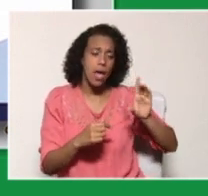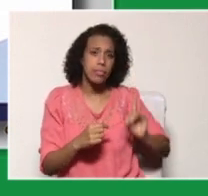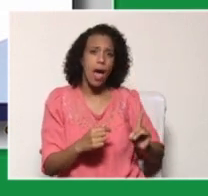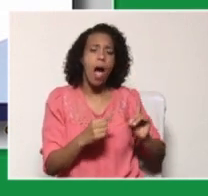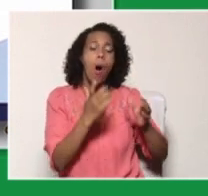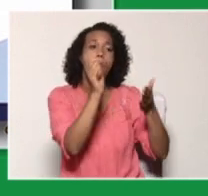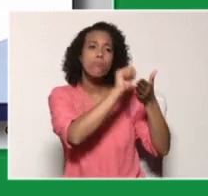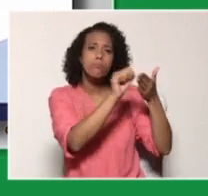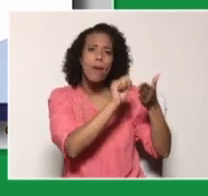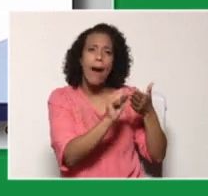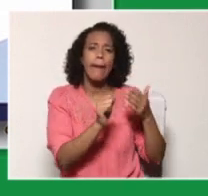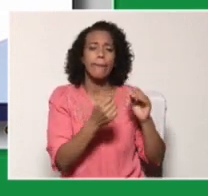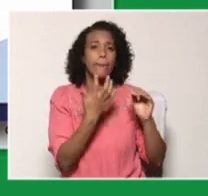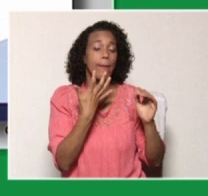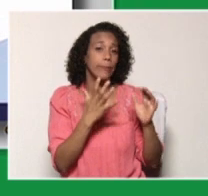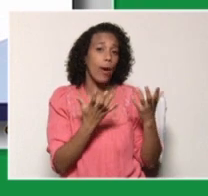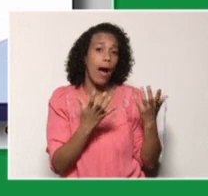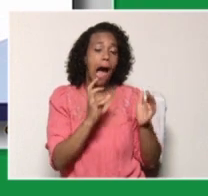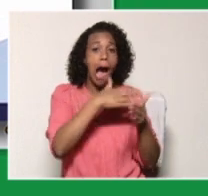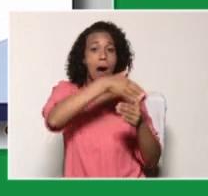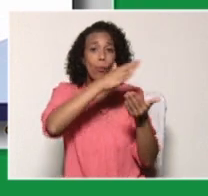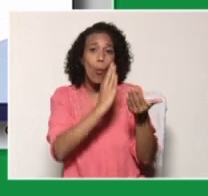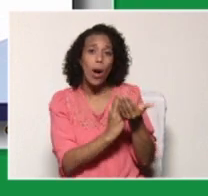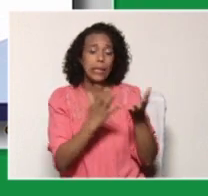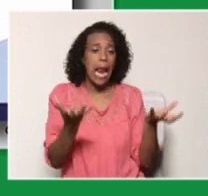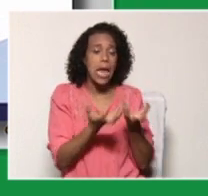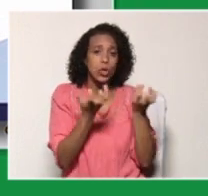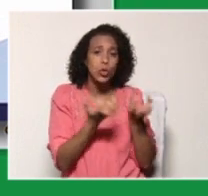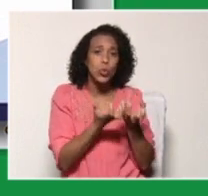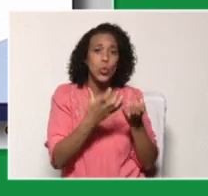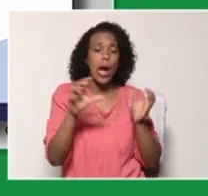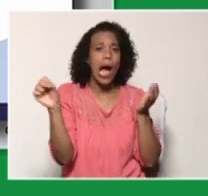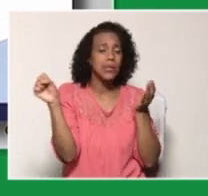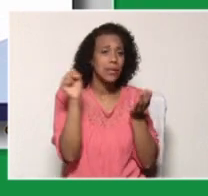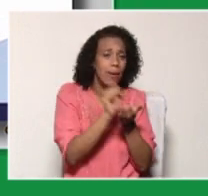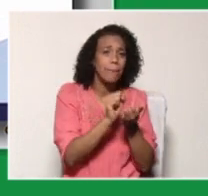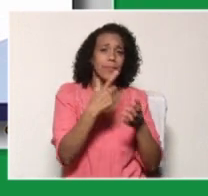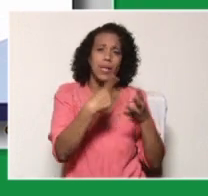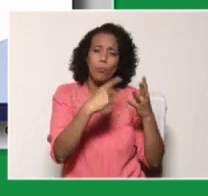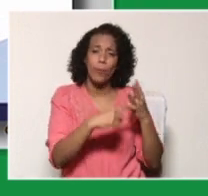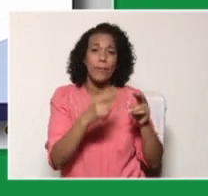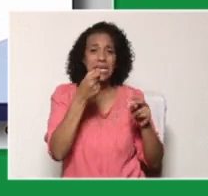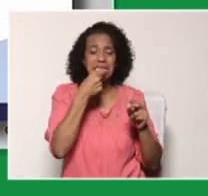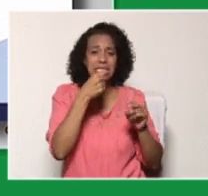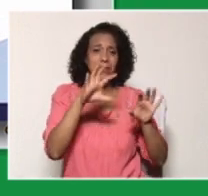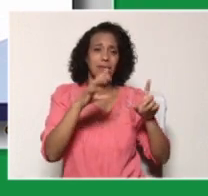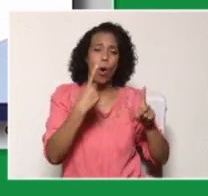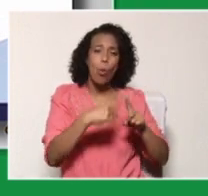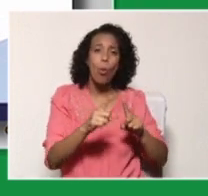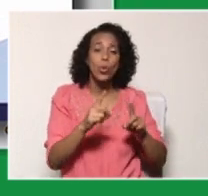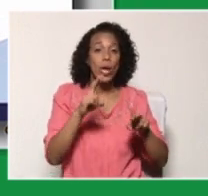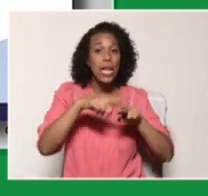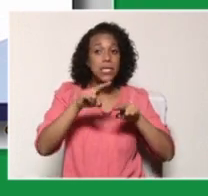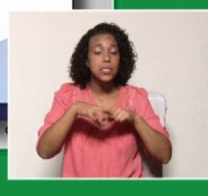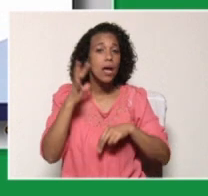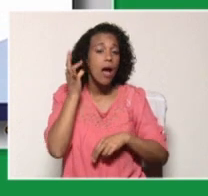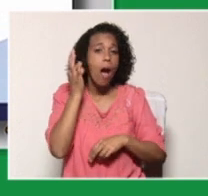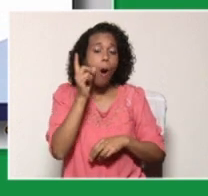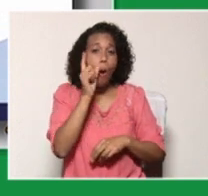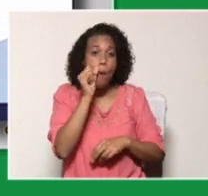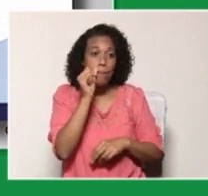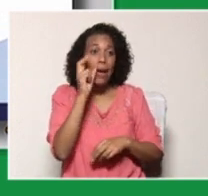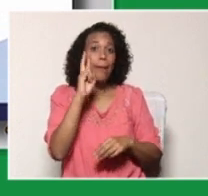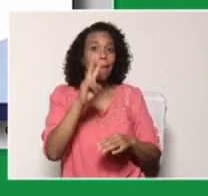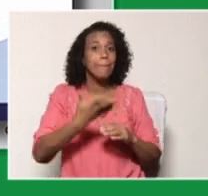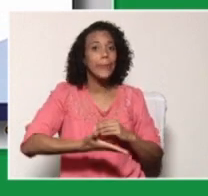que estamos lavando en casa, por ejemplo, aguacate, lechuga, pepino, entre otros. También es necesario que el niño o la niña se dé cuenta